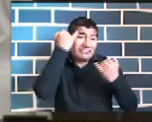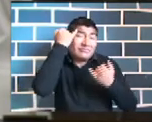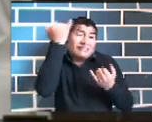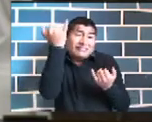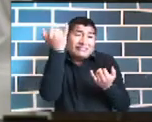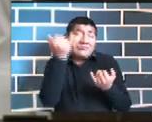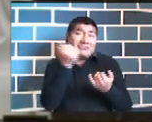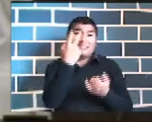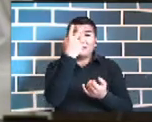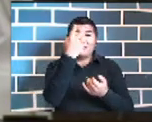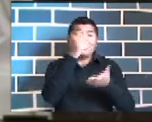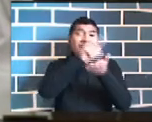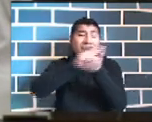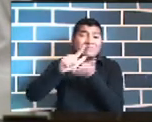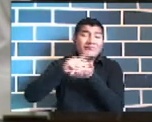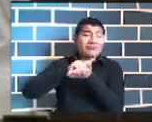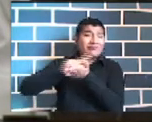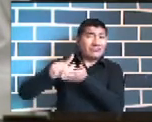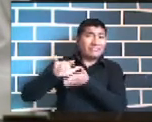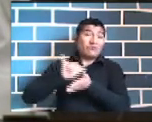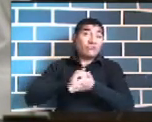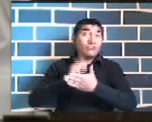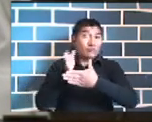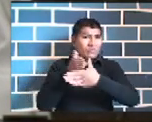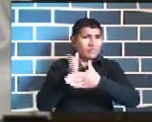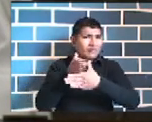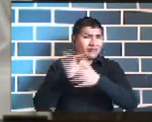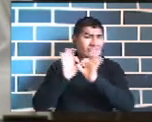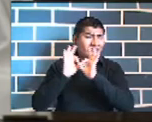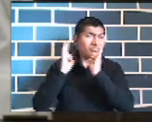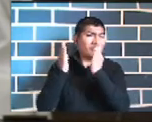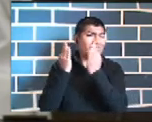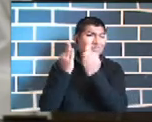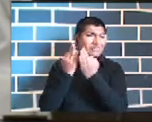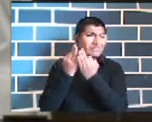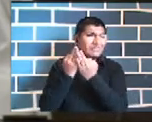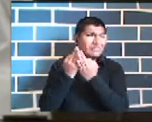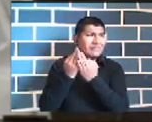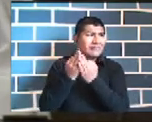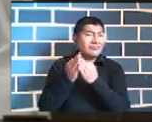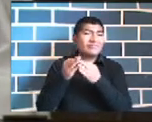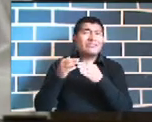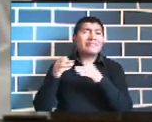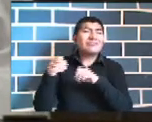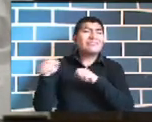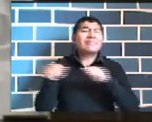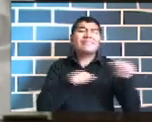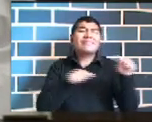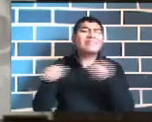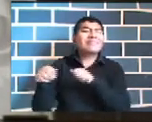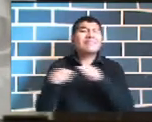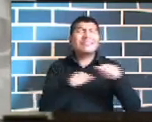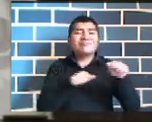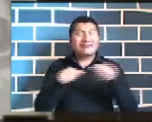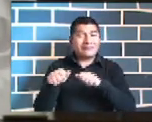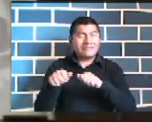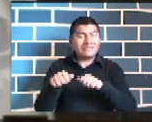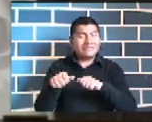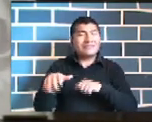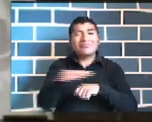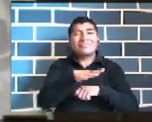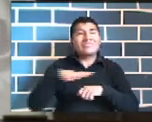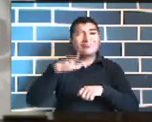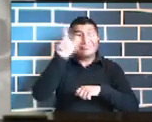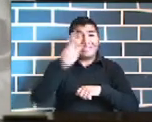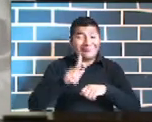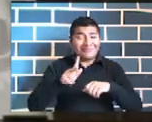Imagínense, hace unas dos semanas estaba compartiendo con unas familias una recreación acá en la parte baja de La